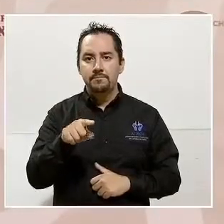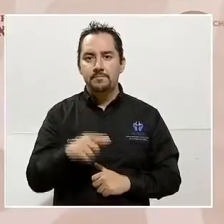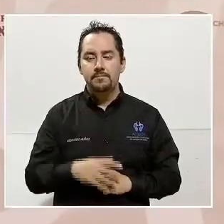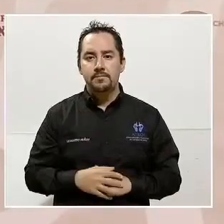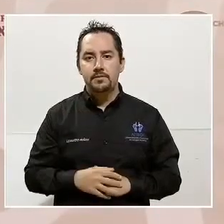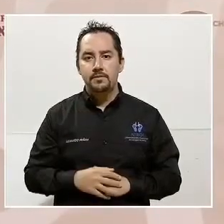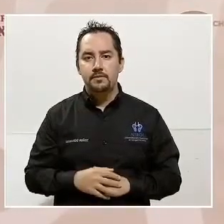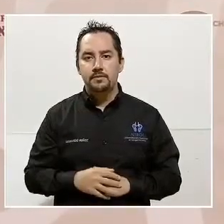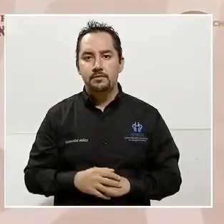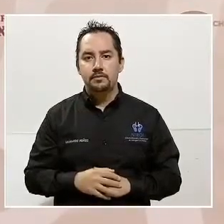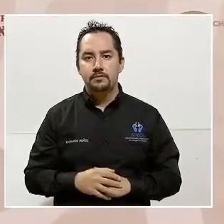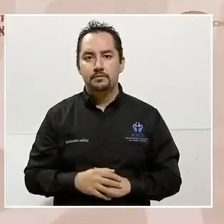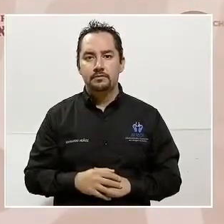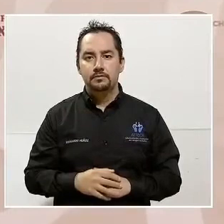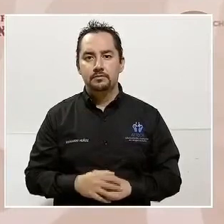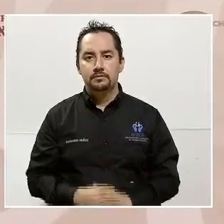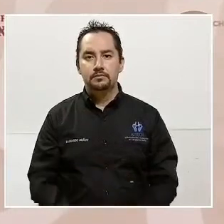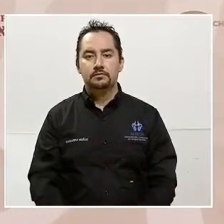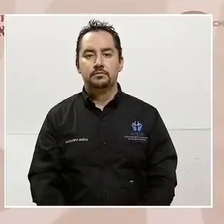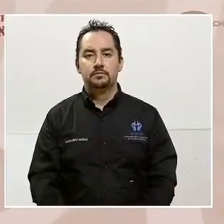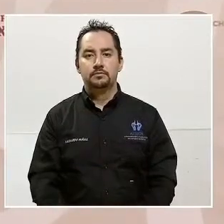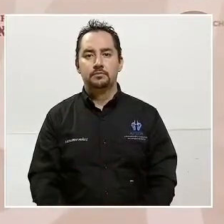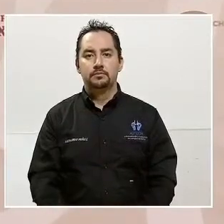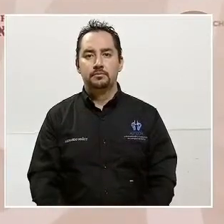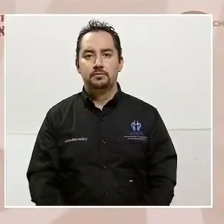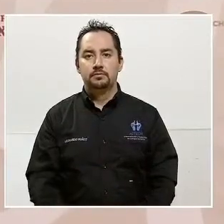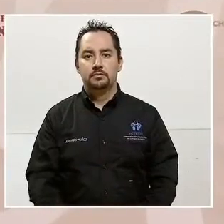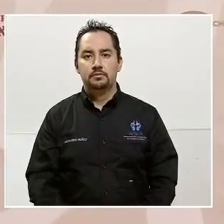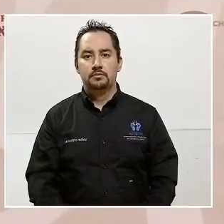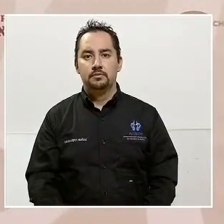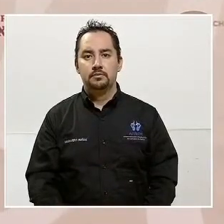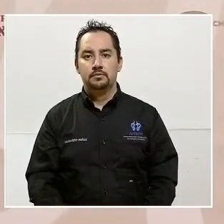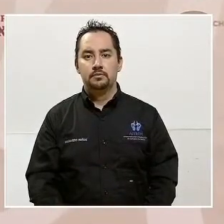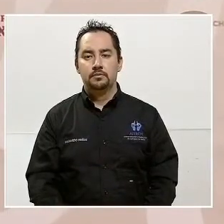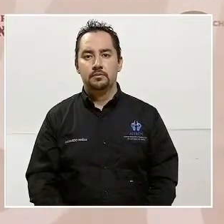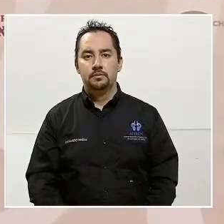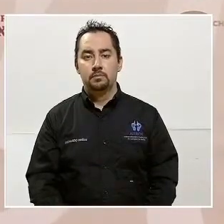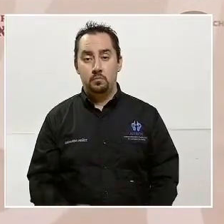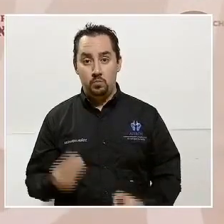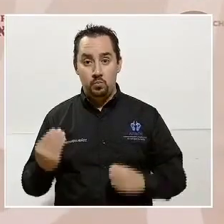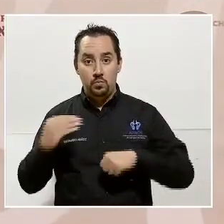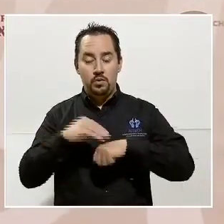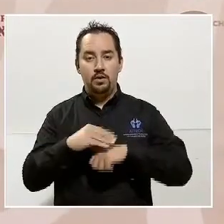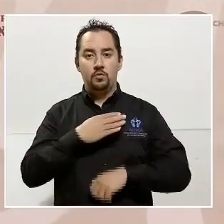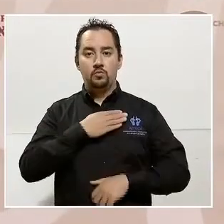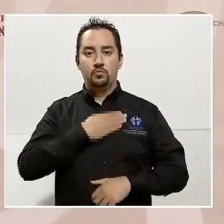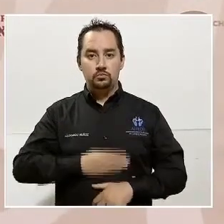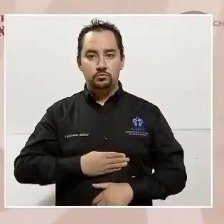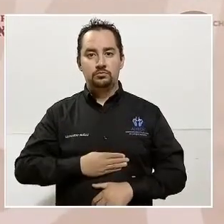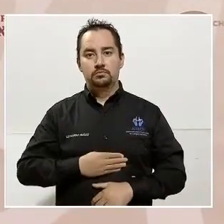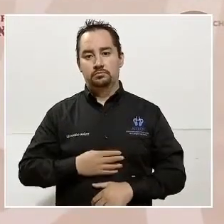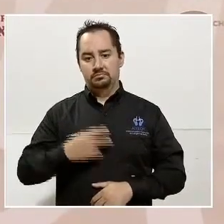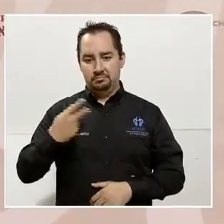que se hiciera justicia en el país.